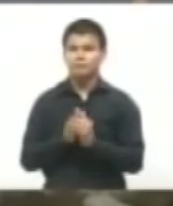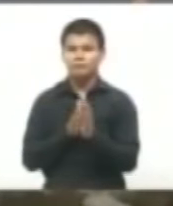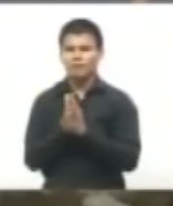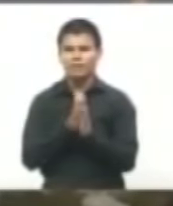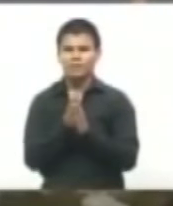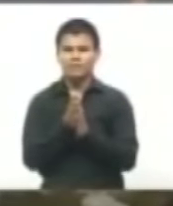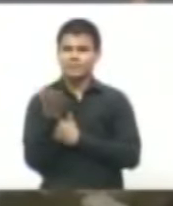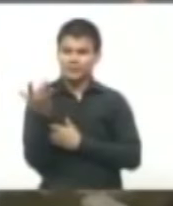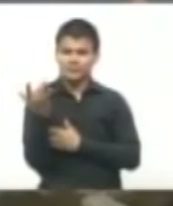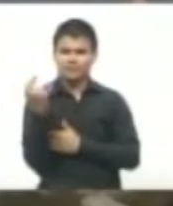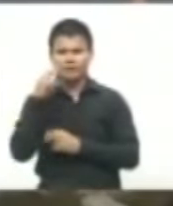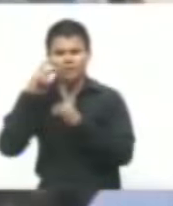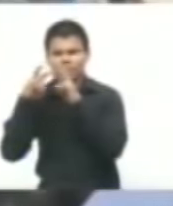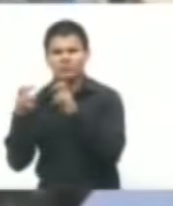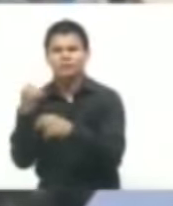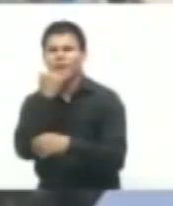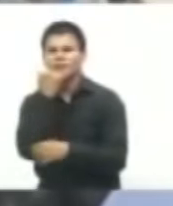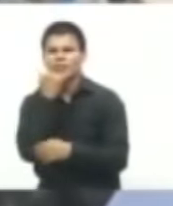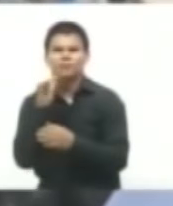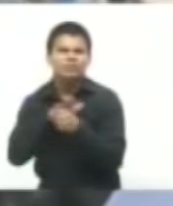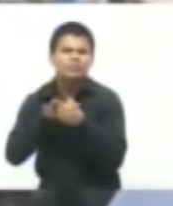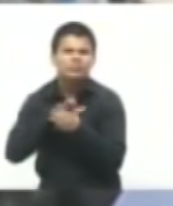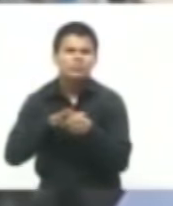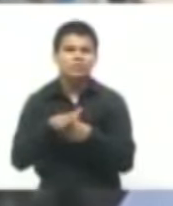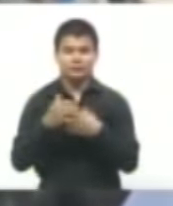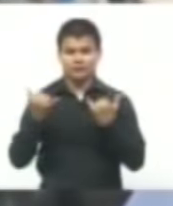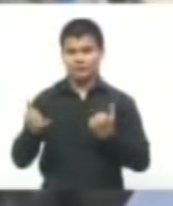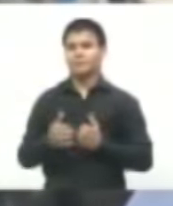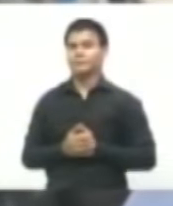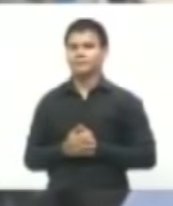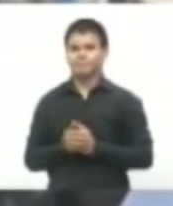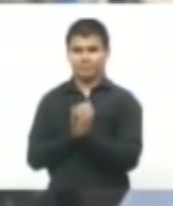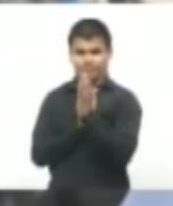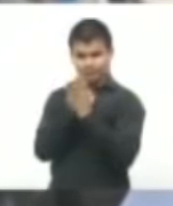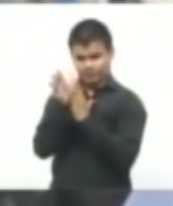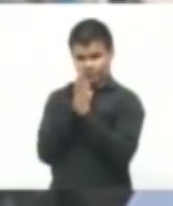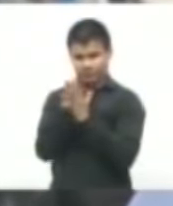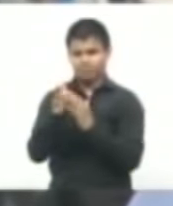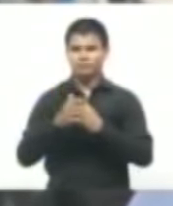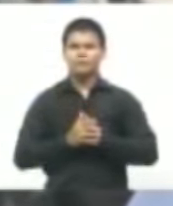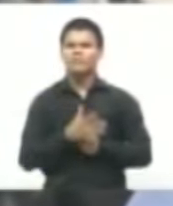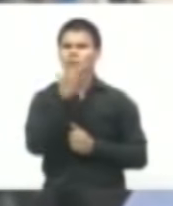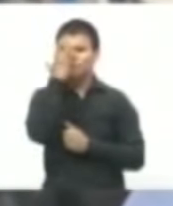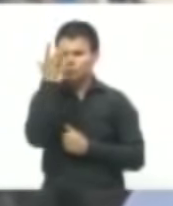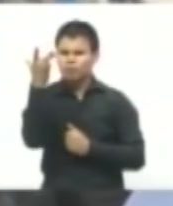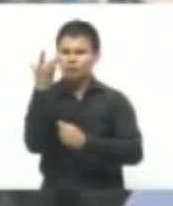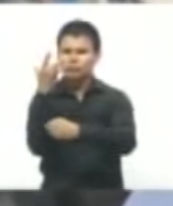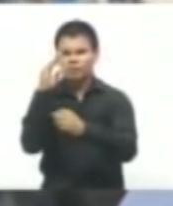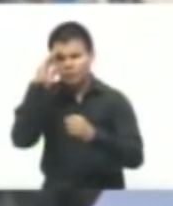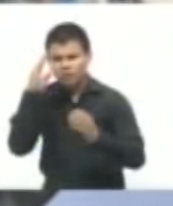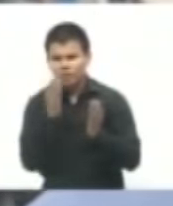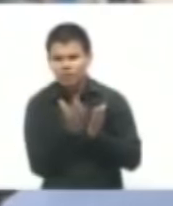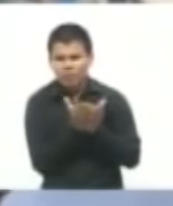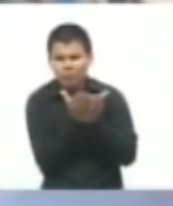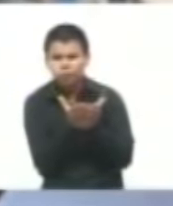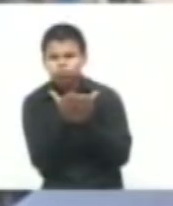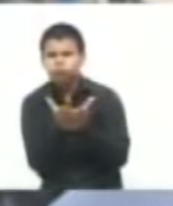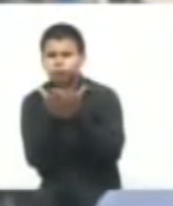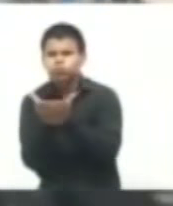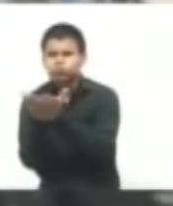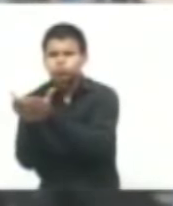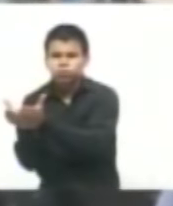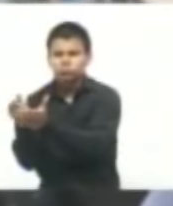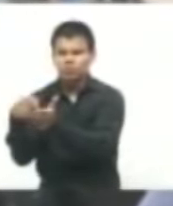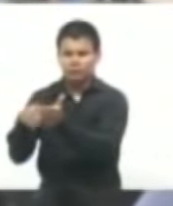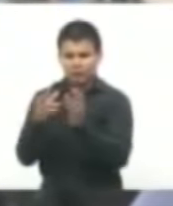SAS para el barrio Castillo Grande. ¿Por qué no se plantea esas marinas en cuerpos de agua